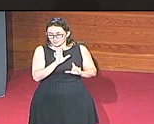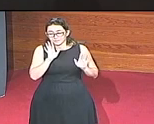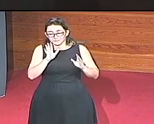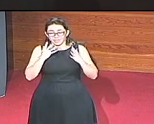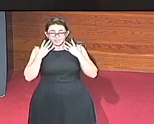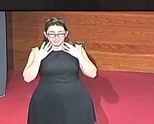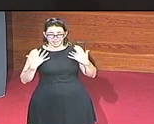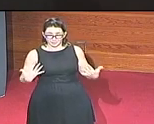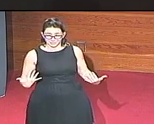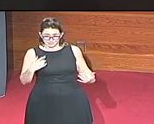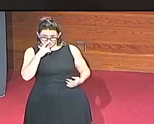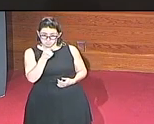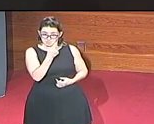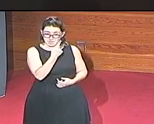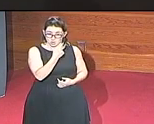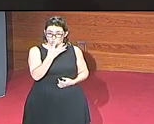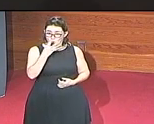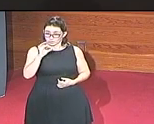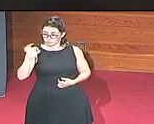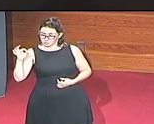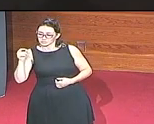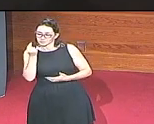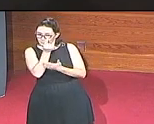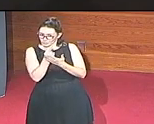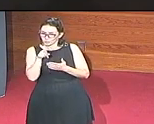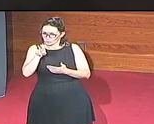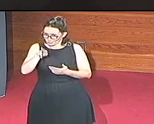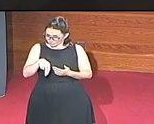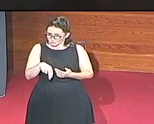1400 que eran dibujos con anotaciones